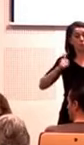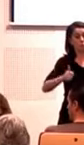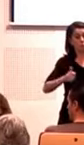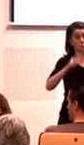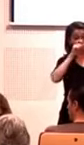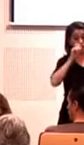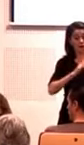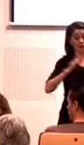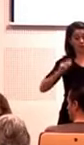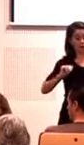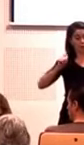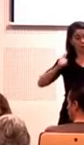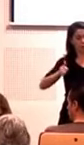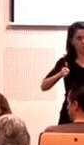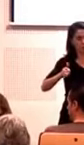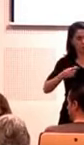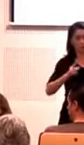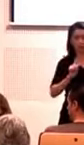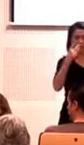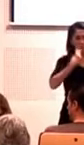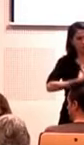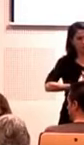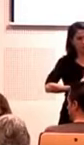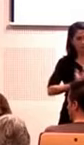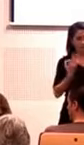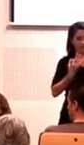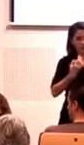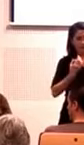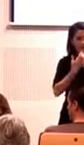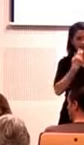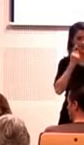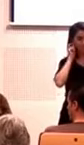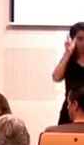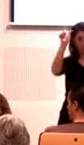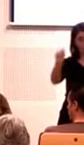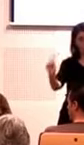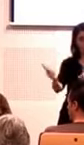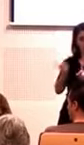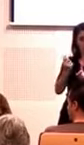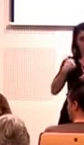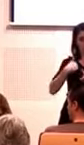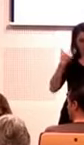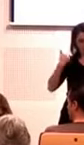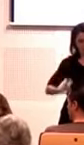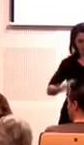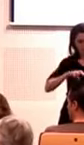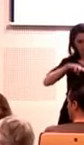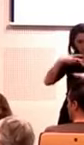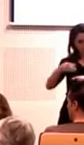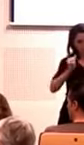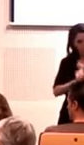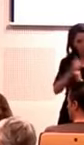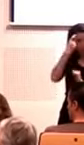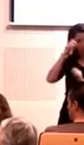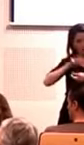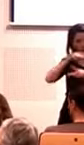preocupación de cómo reaccionaré yo ante una mujer y cómo reaccionará mi cuerpo, seré